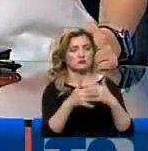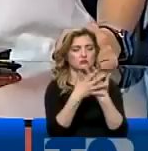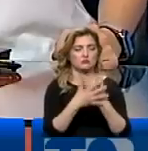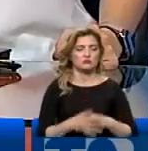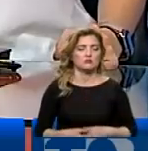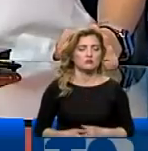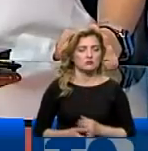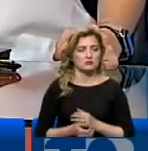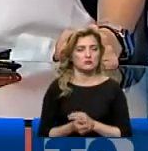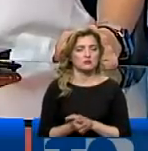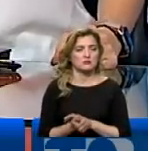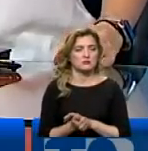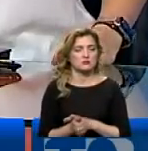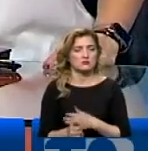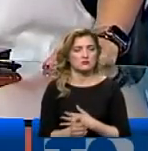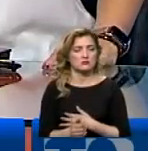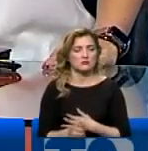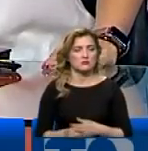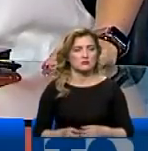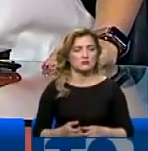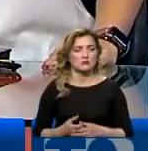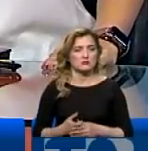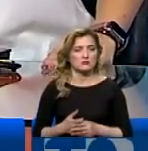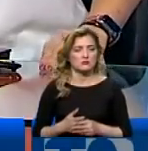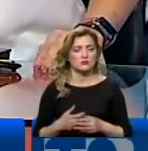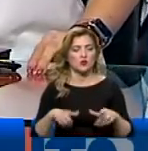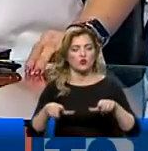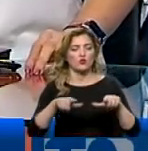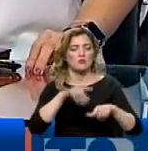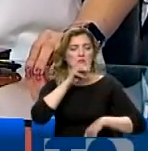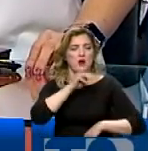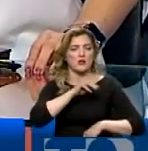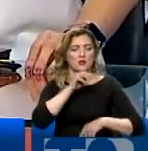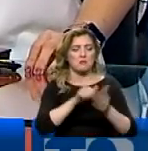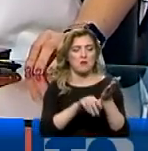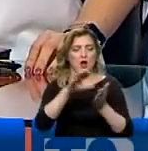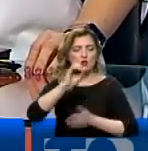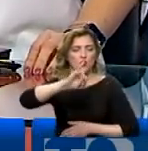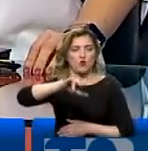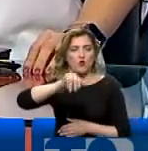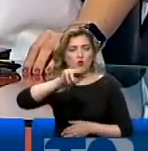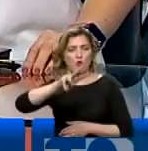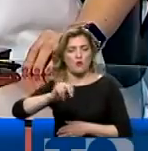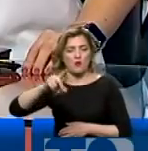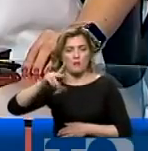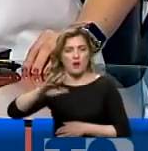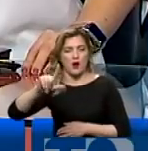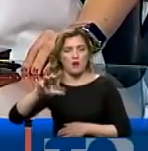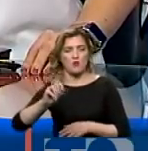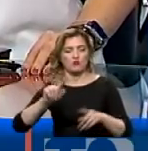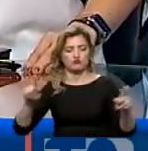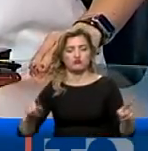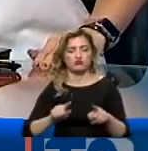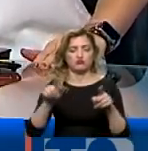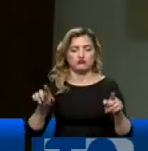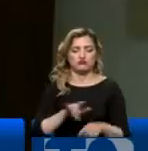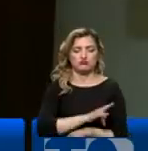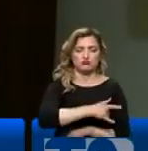tras su captura por la droga decomisada en la base aérea de Manta. Su hermano Juan Pablo fue detenido con una narcoavioneta en Belice.